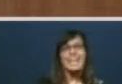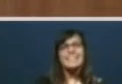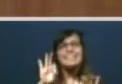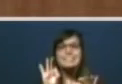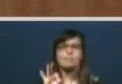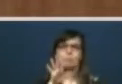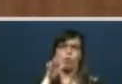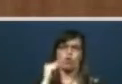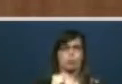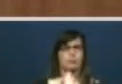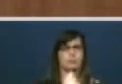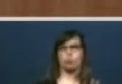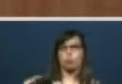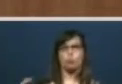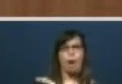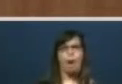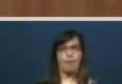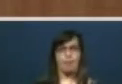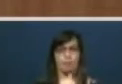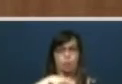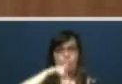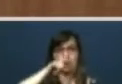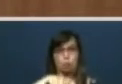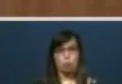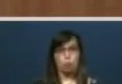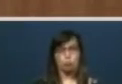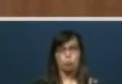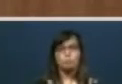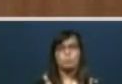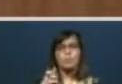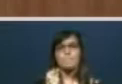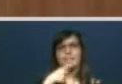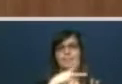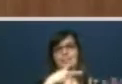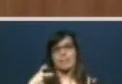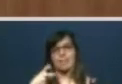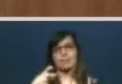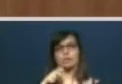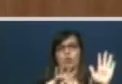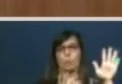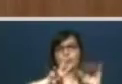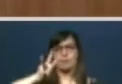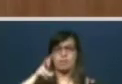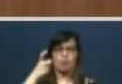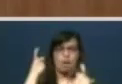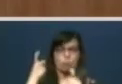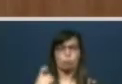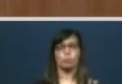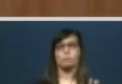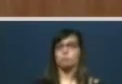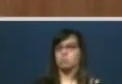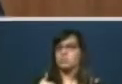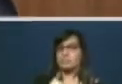académicos en el presente curso ha beneficiado a 1.793 alumnos hablamos por tanto